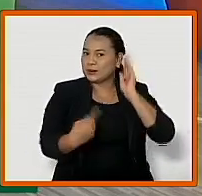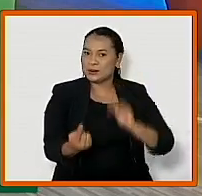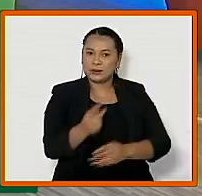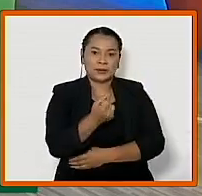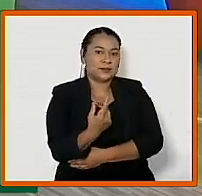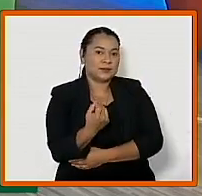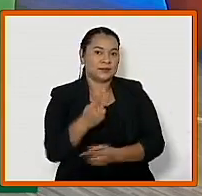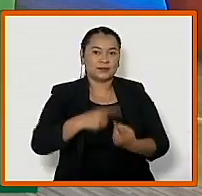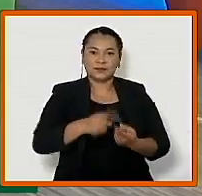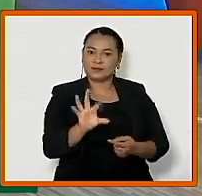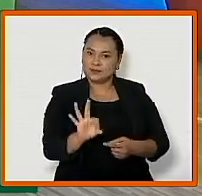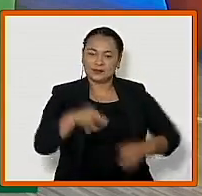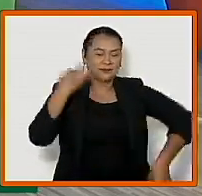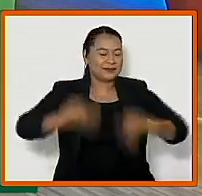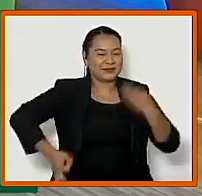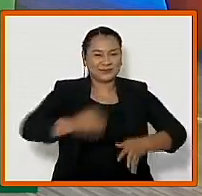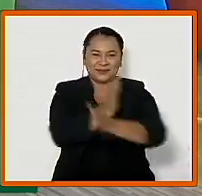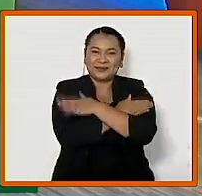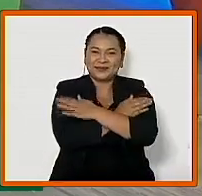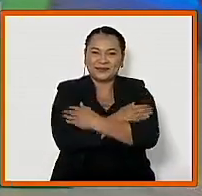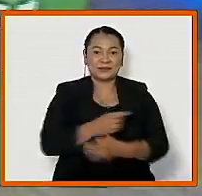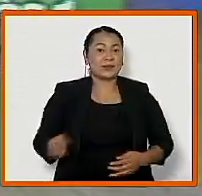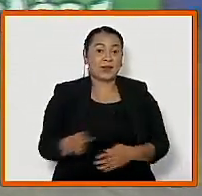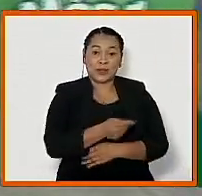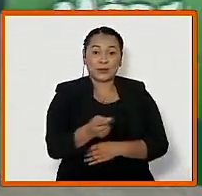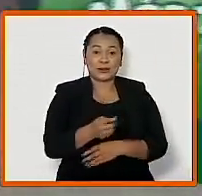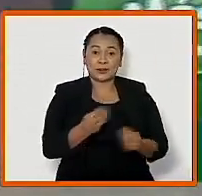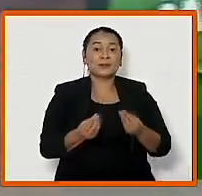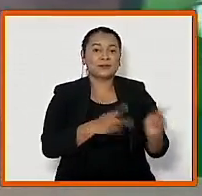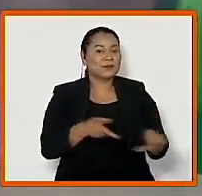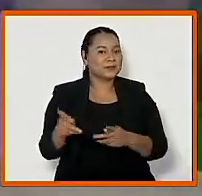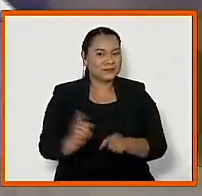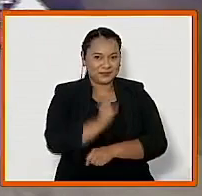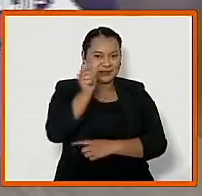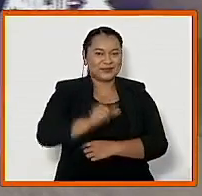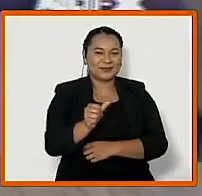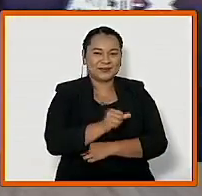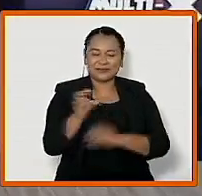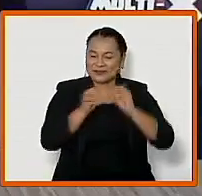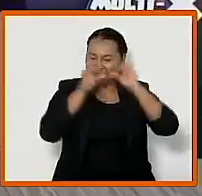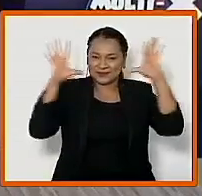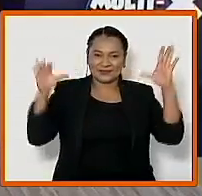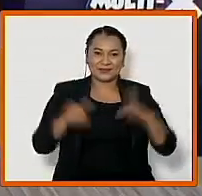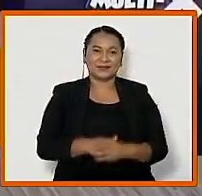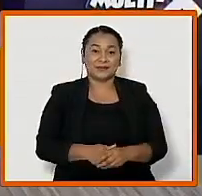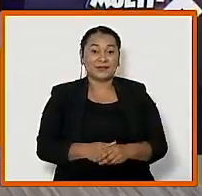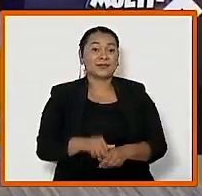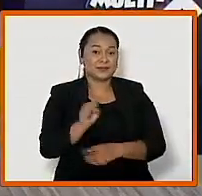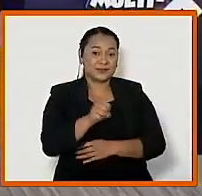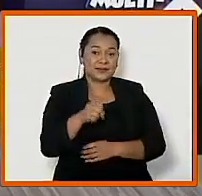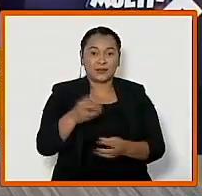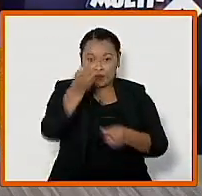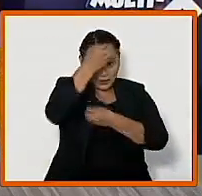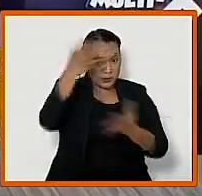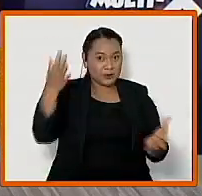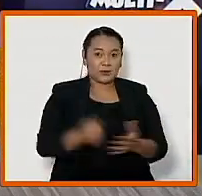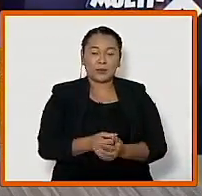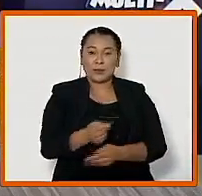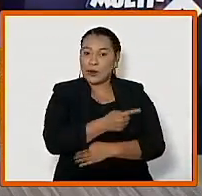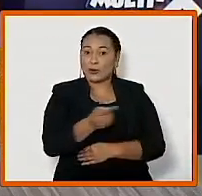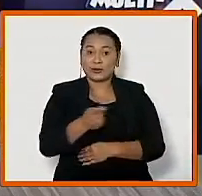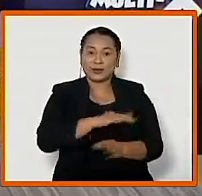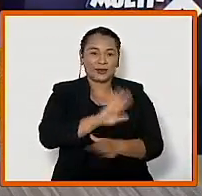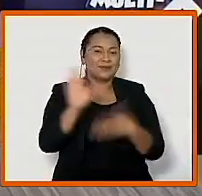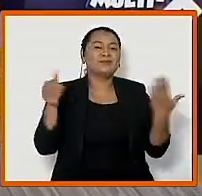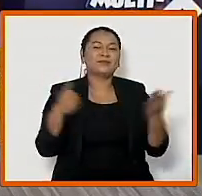9. Muchas felicidades. Esperamos haber tenido muchos ganadores en esta hermosa mañana, Madeline. Así es, Tatiana, que quiero comentar que espero que cada uno de